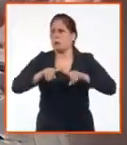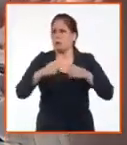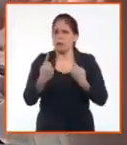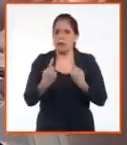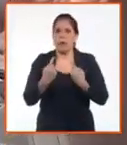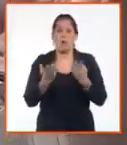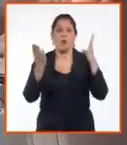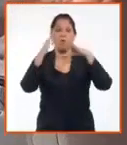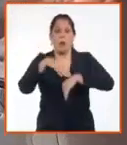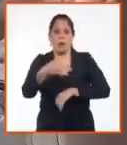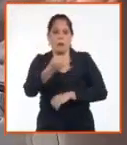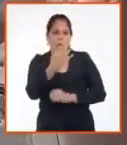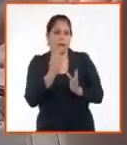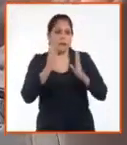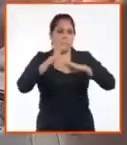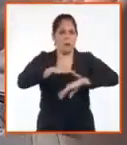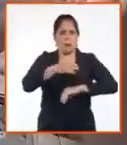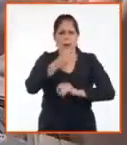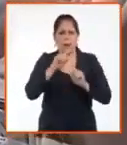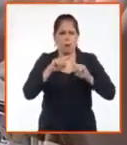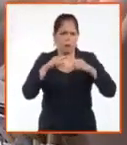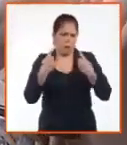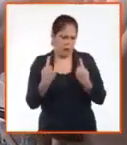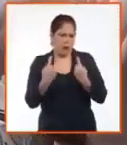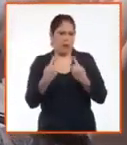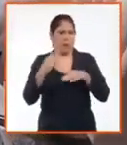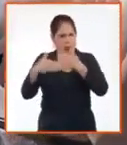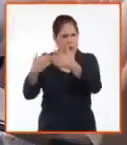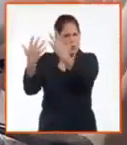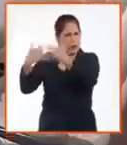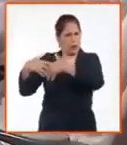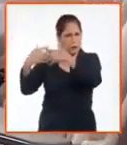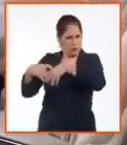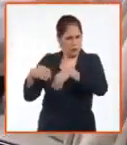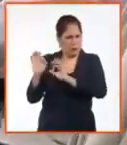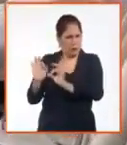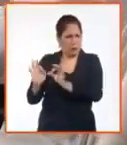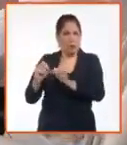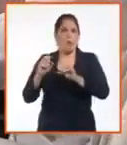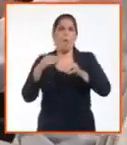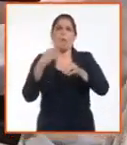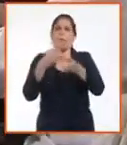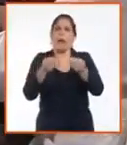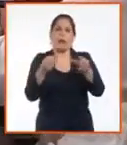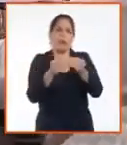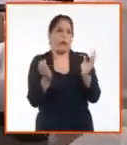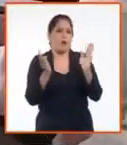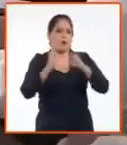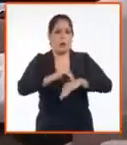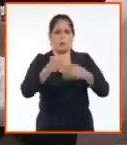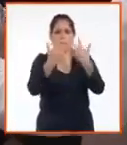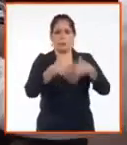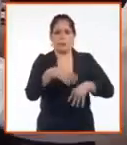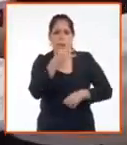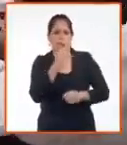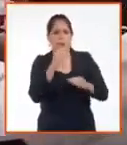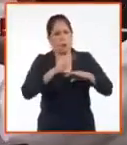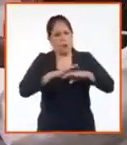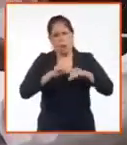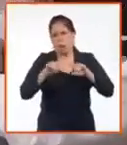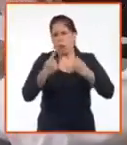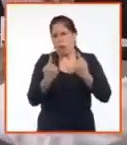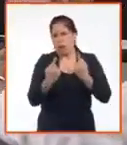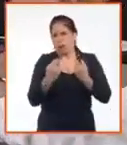que estamos enfrentando tiene que ver con problemas industriales o tiene que ver con problemas de materia prima cuáles son las causas fundamentales